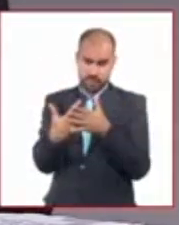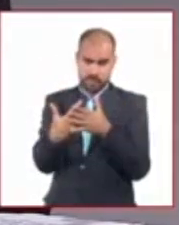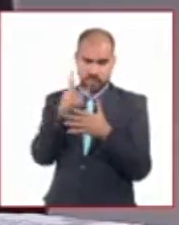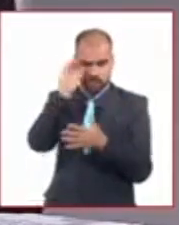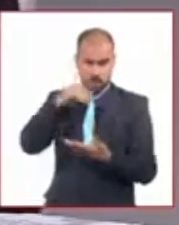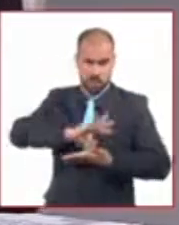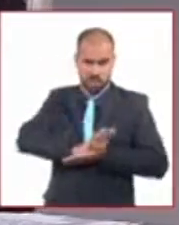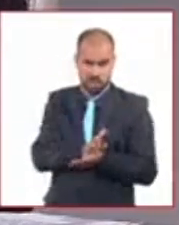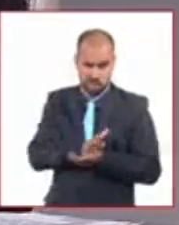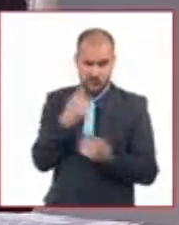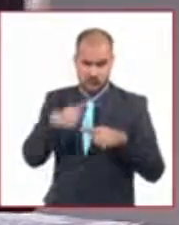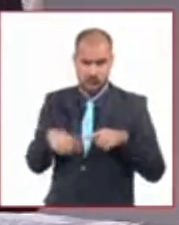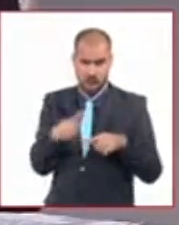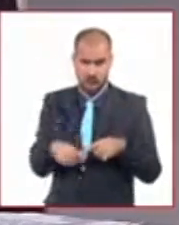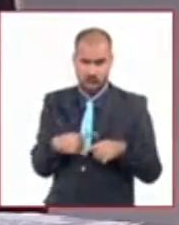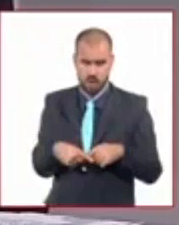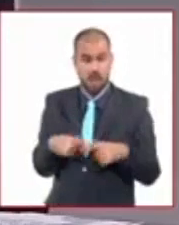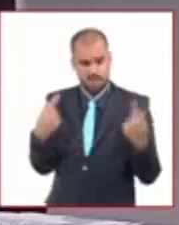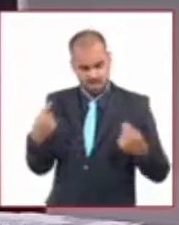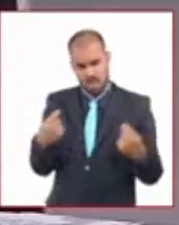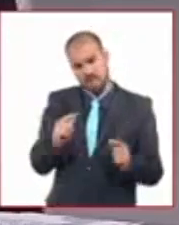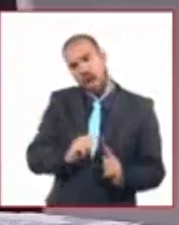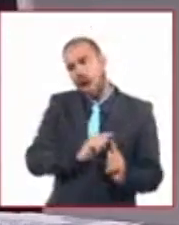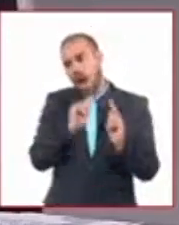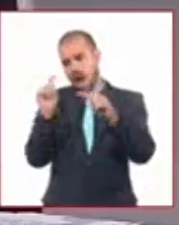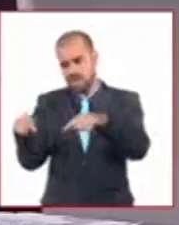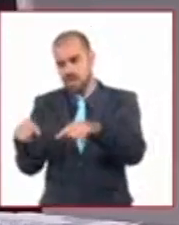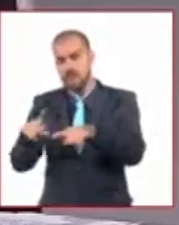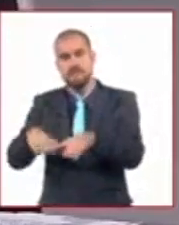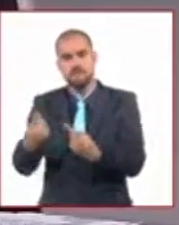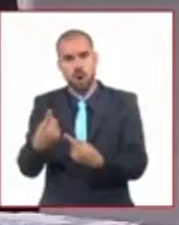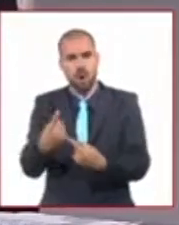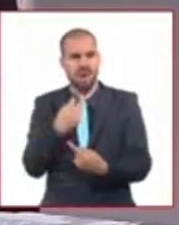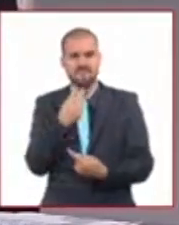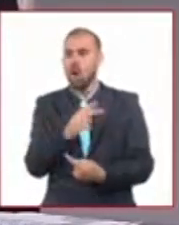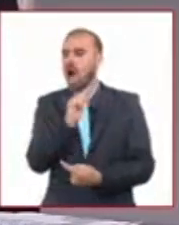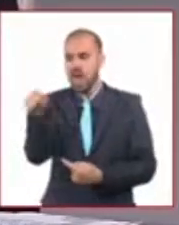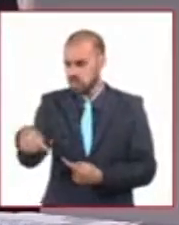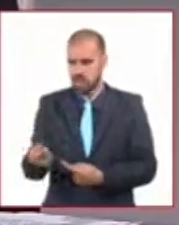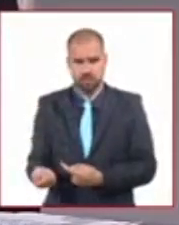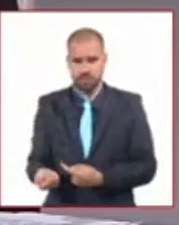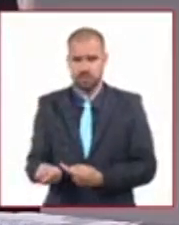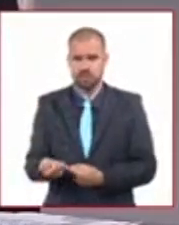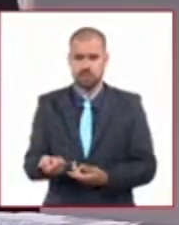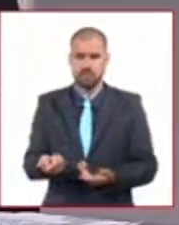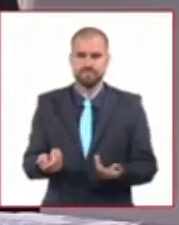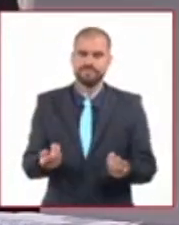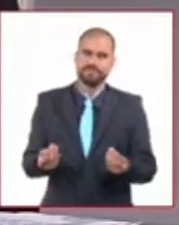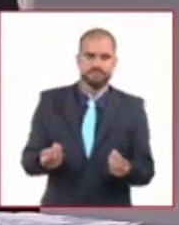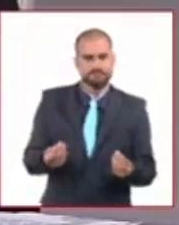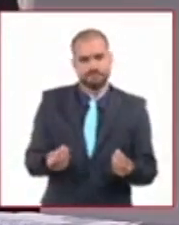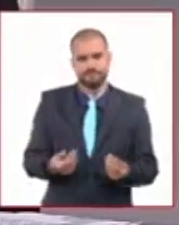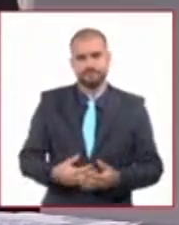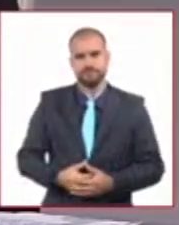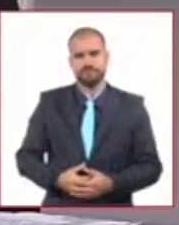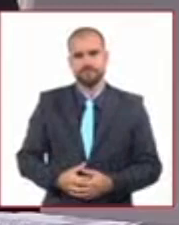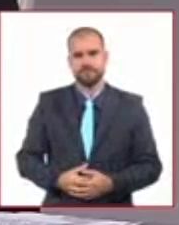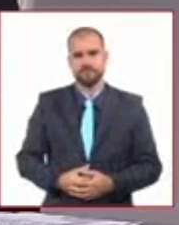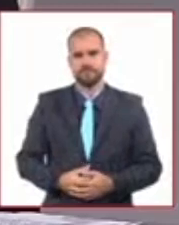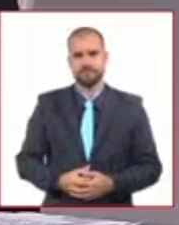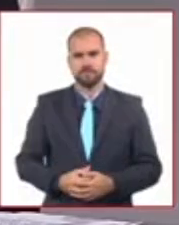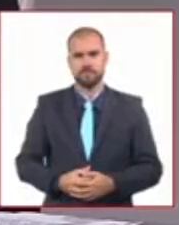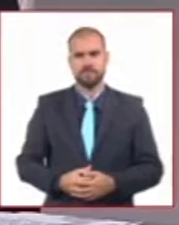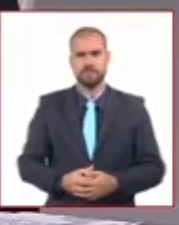de ese pueblo y de ese país iba a estar presente en realidad américa latina